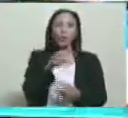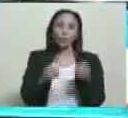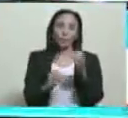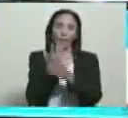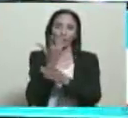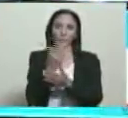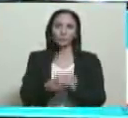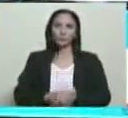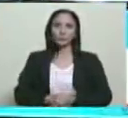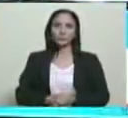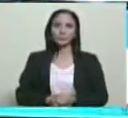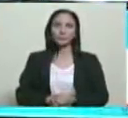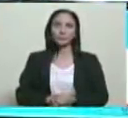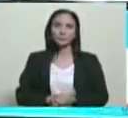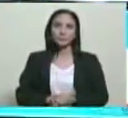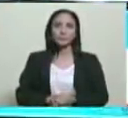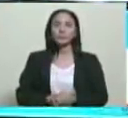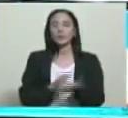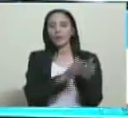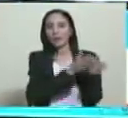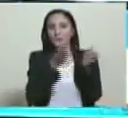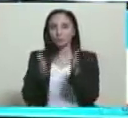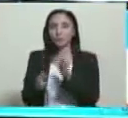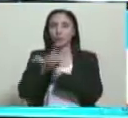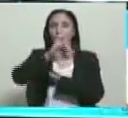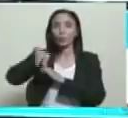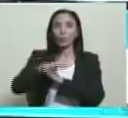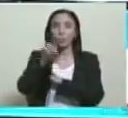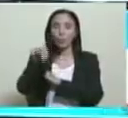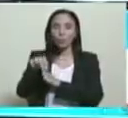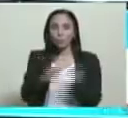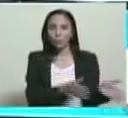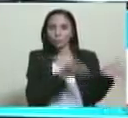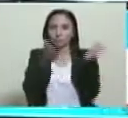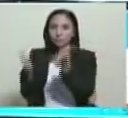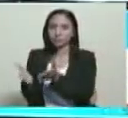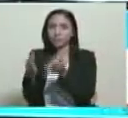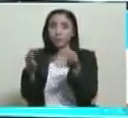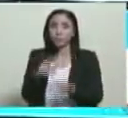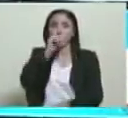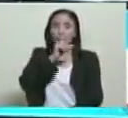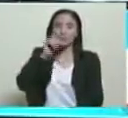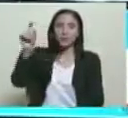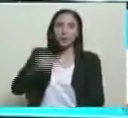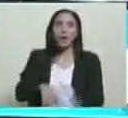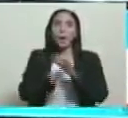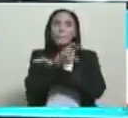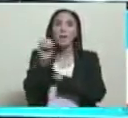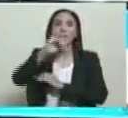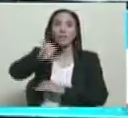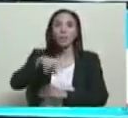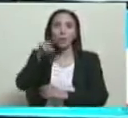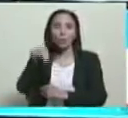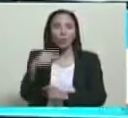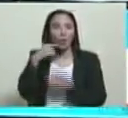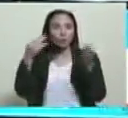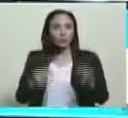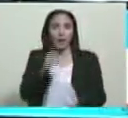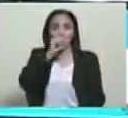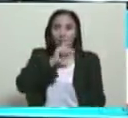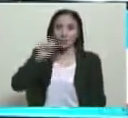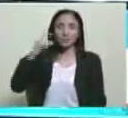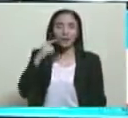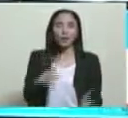mayo. 2 de junio. Y la fecha aniversario es el 20 de junio. No se me olvida